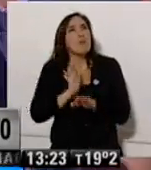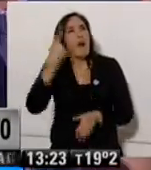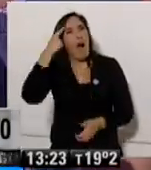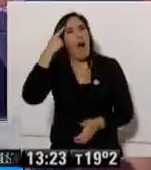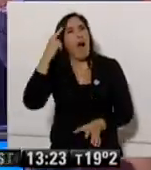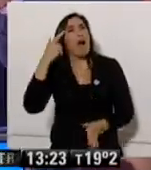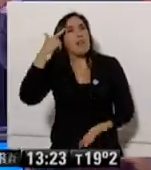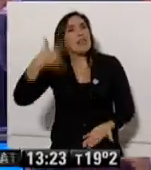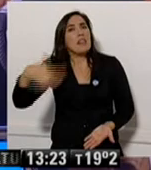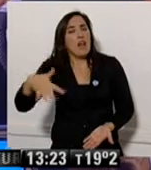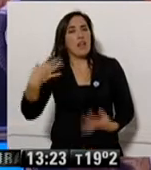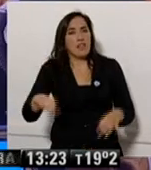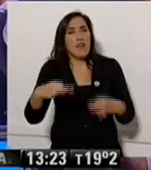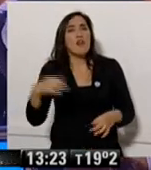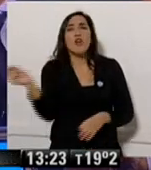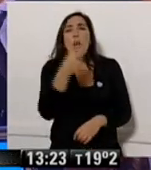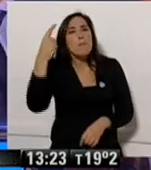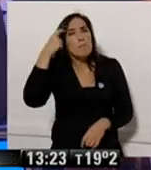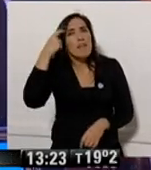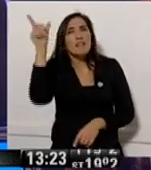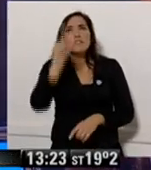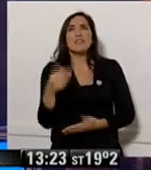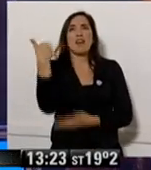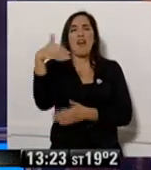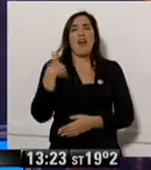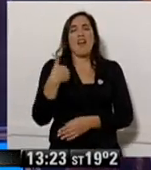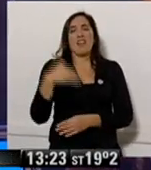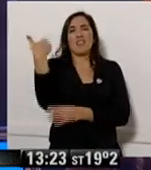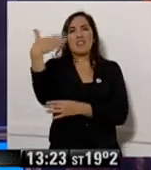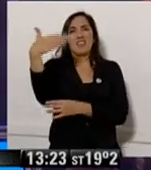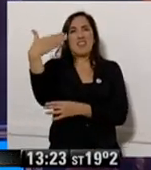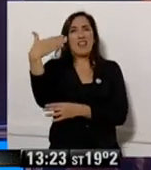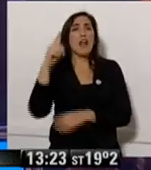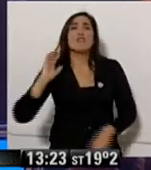y que piensen en la patria, porque todos somos la patria.